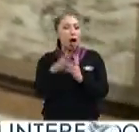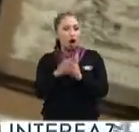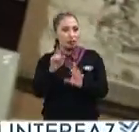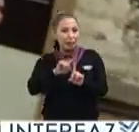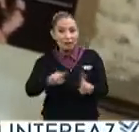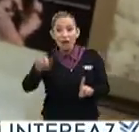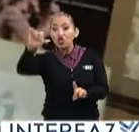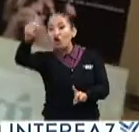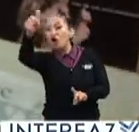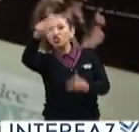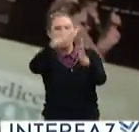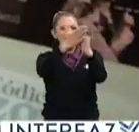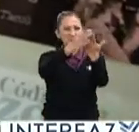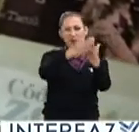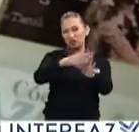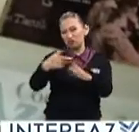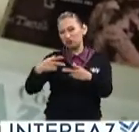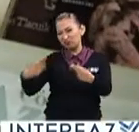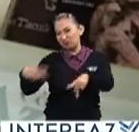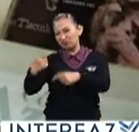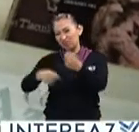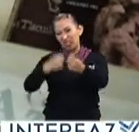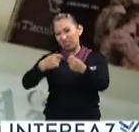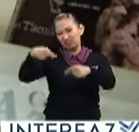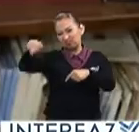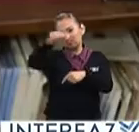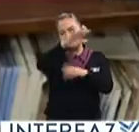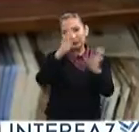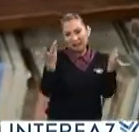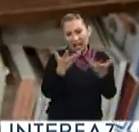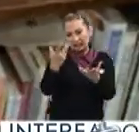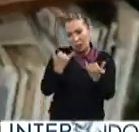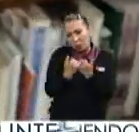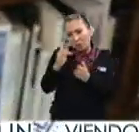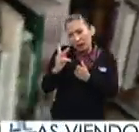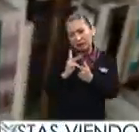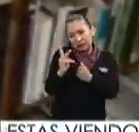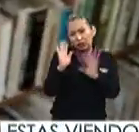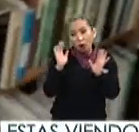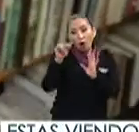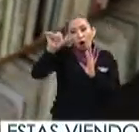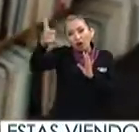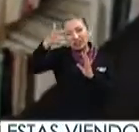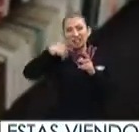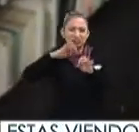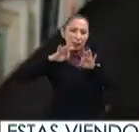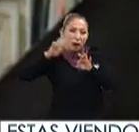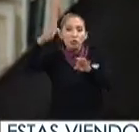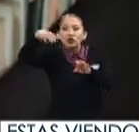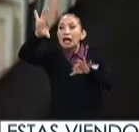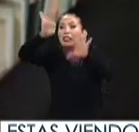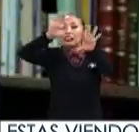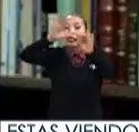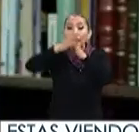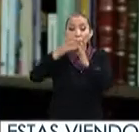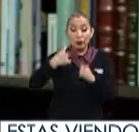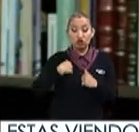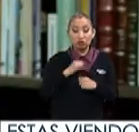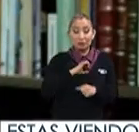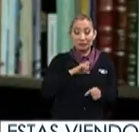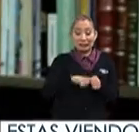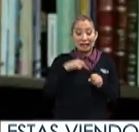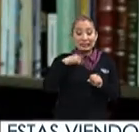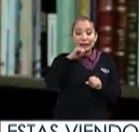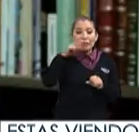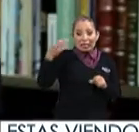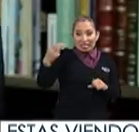me diferenciara de los otros compañeros que hacen igual que yo estas tareas de buscar libro, pero